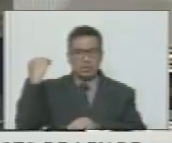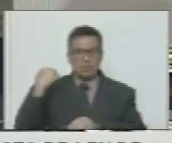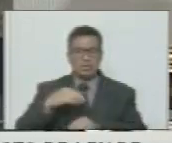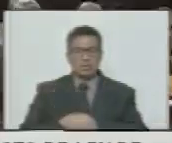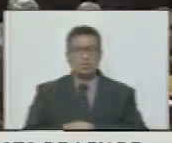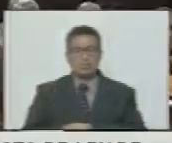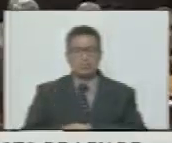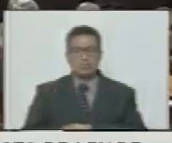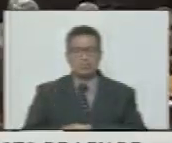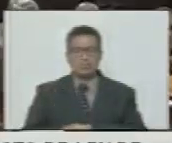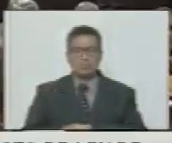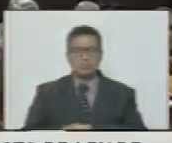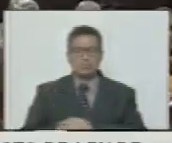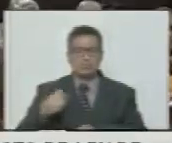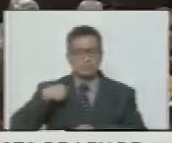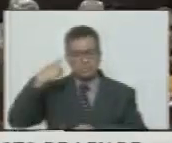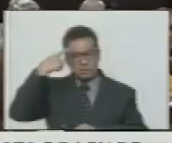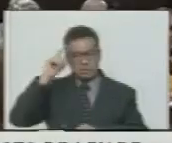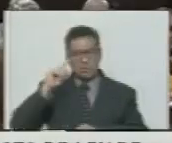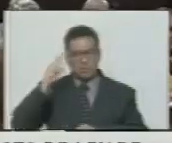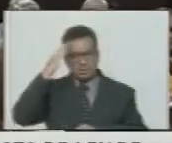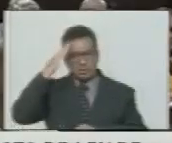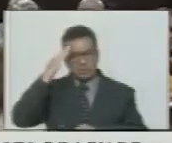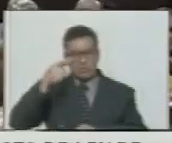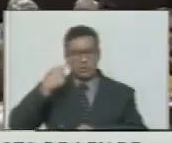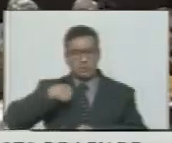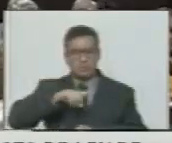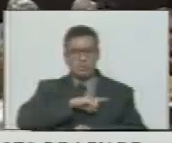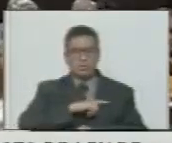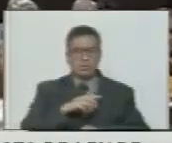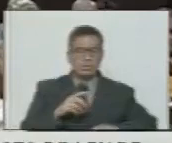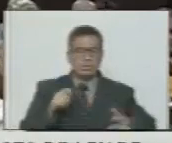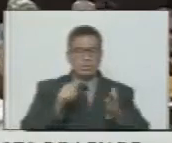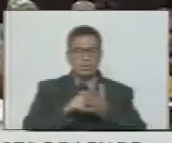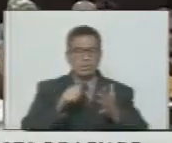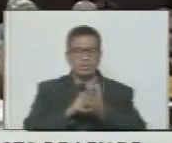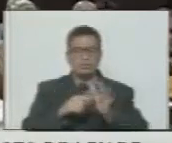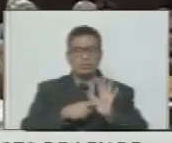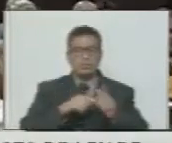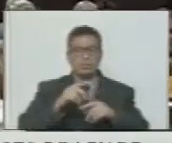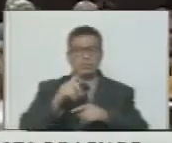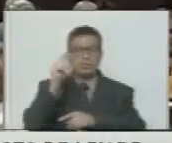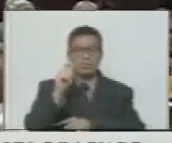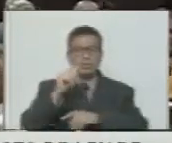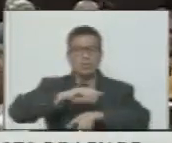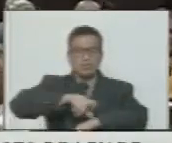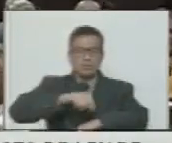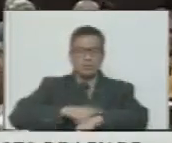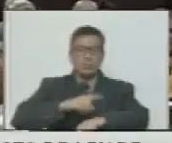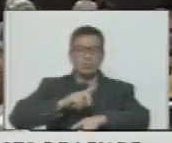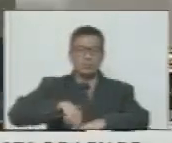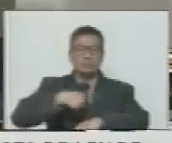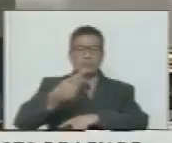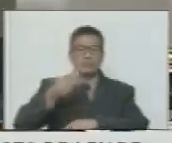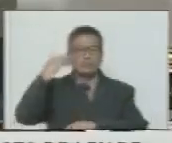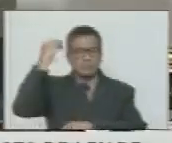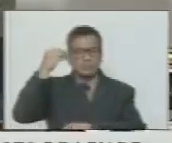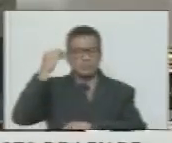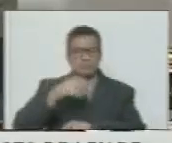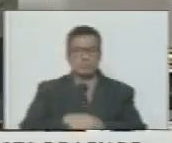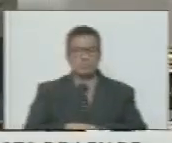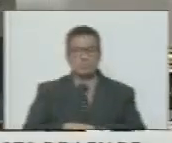pasado. En cuenta la sugerencia y... Entonces vamos a diferir el punto, diputado.